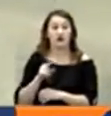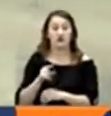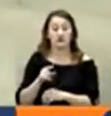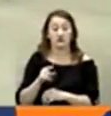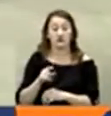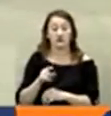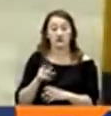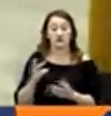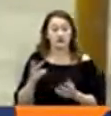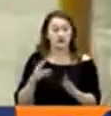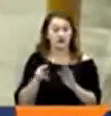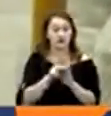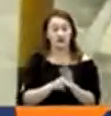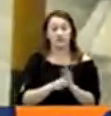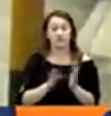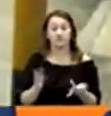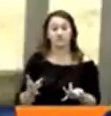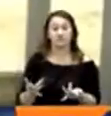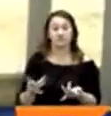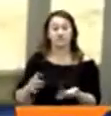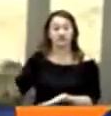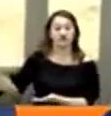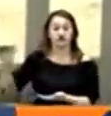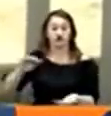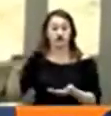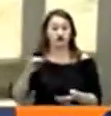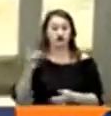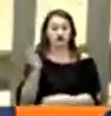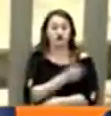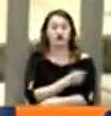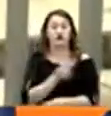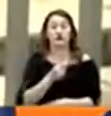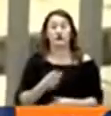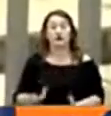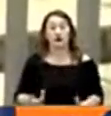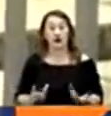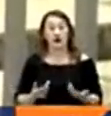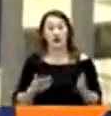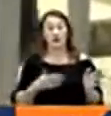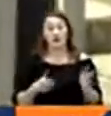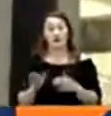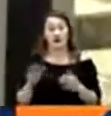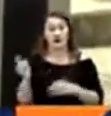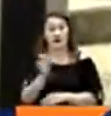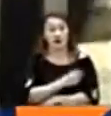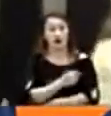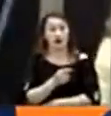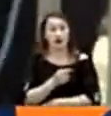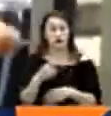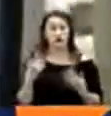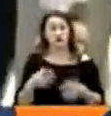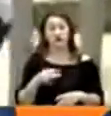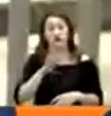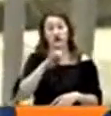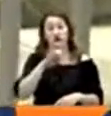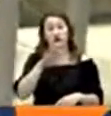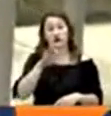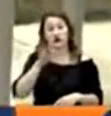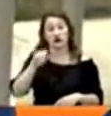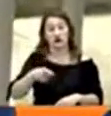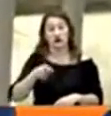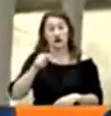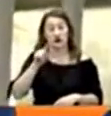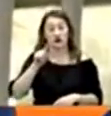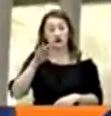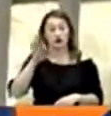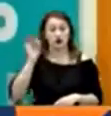tomada mientras llegan los nuevos lotes de biológicos. Según la alcaldía, el plan de vacunación local ha llegado al